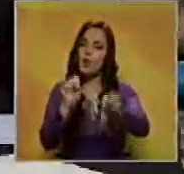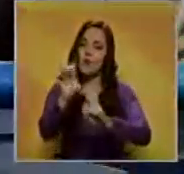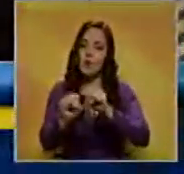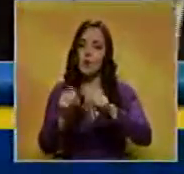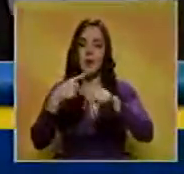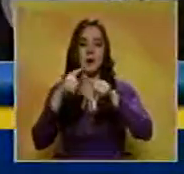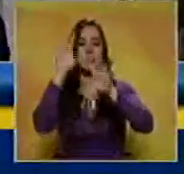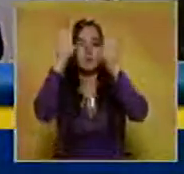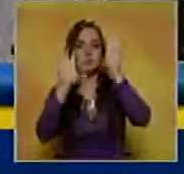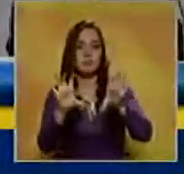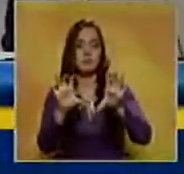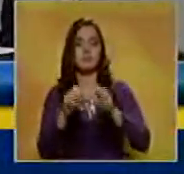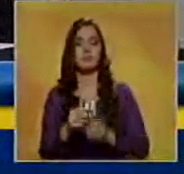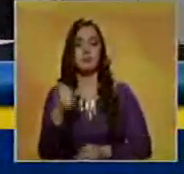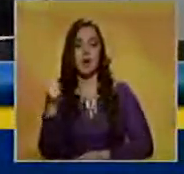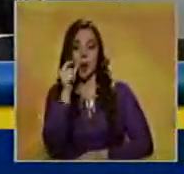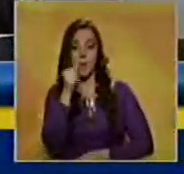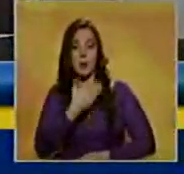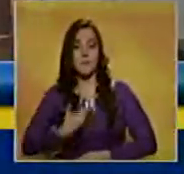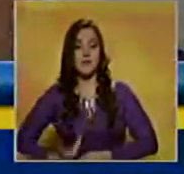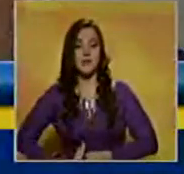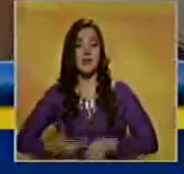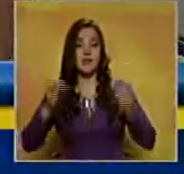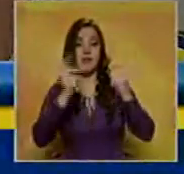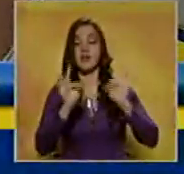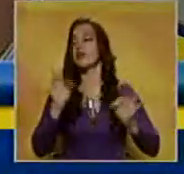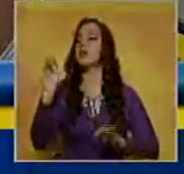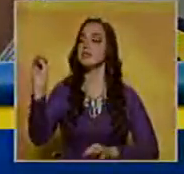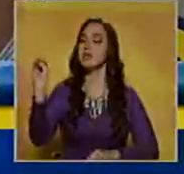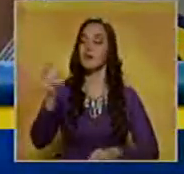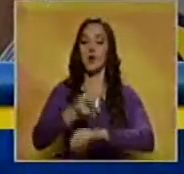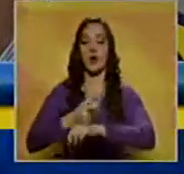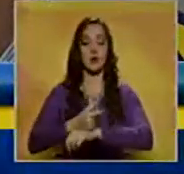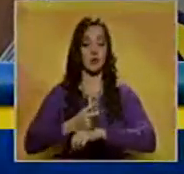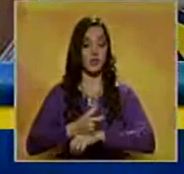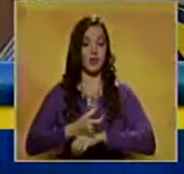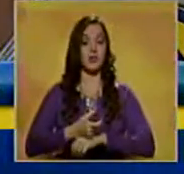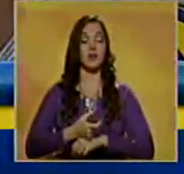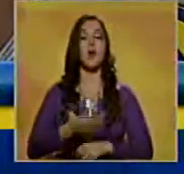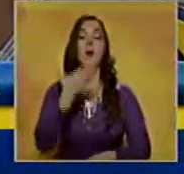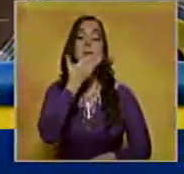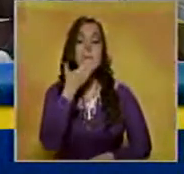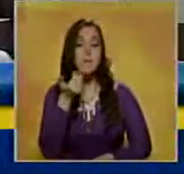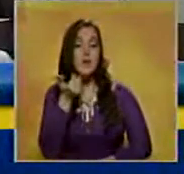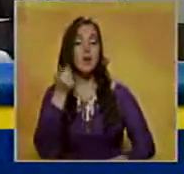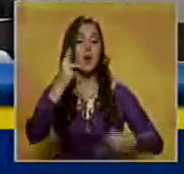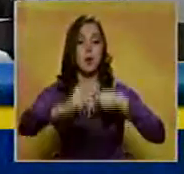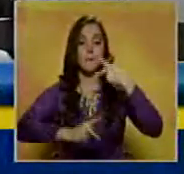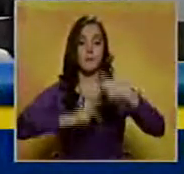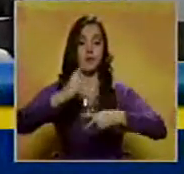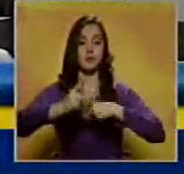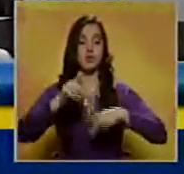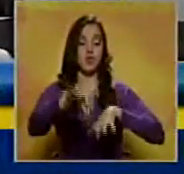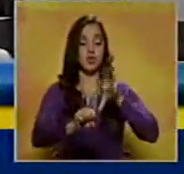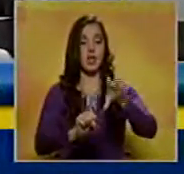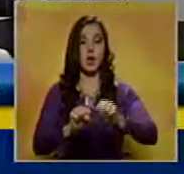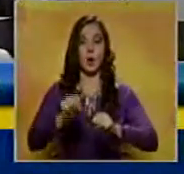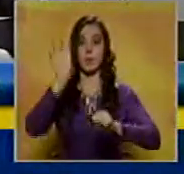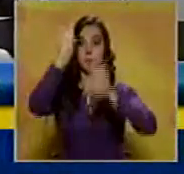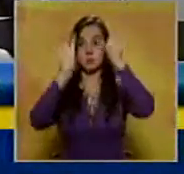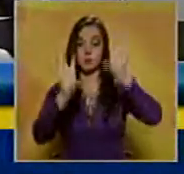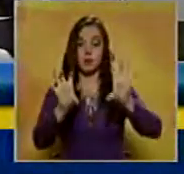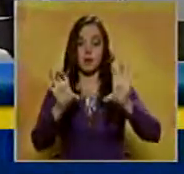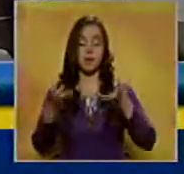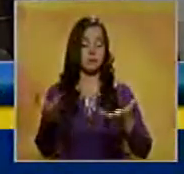presidente de la organización, Tomás Ramos, exhortó al Ejecutivo Nacional a que mejore el proceso de importación de insumos y materia